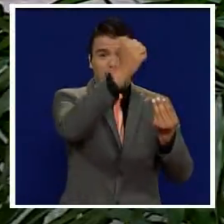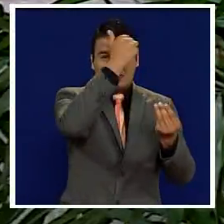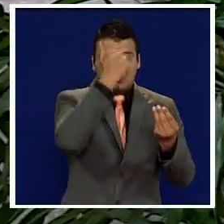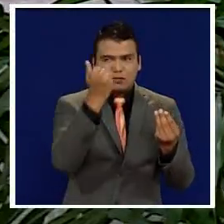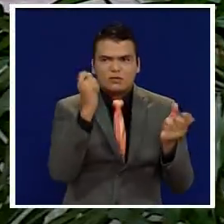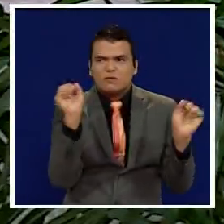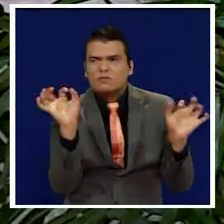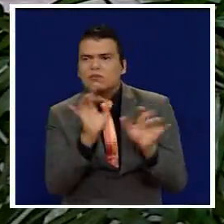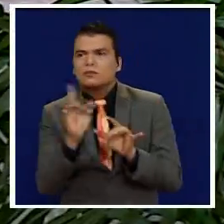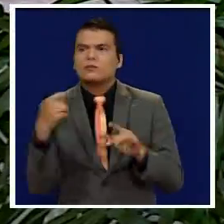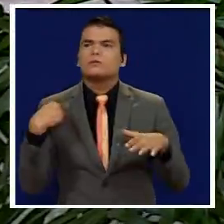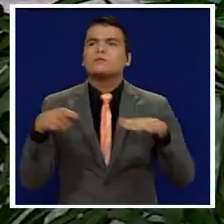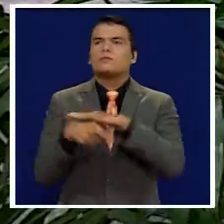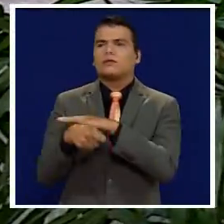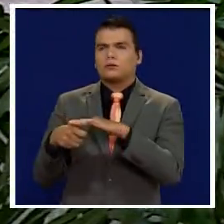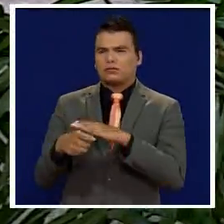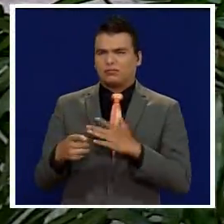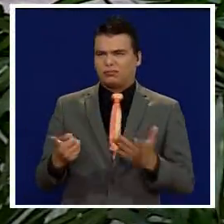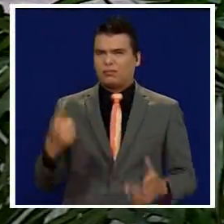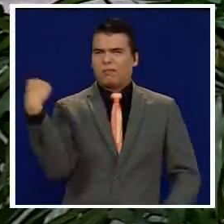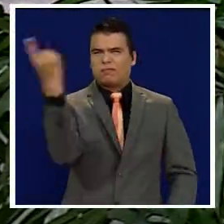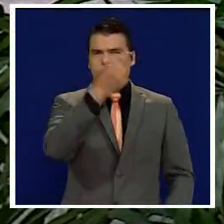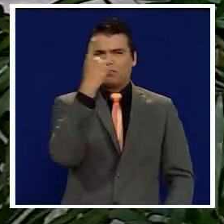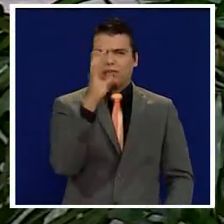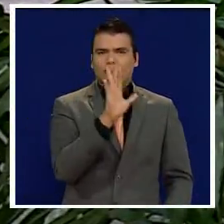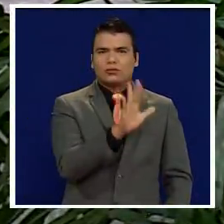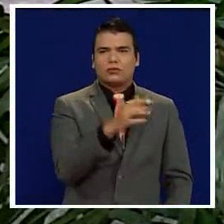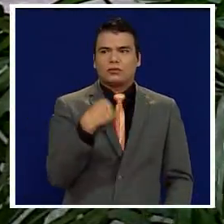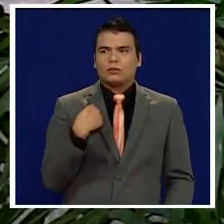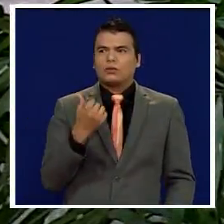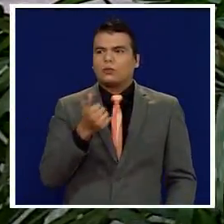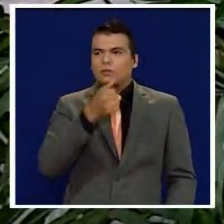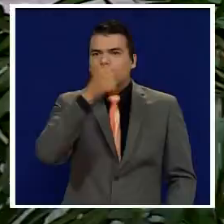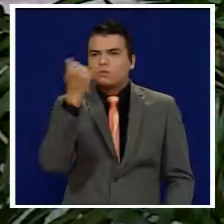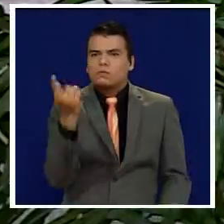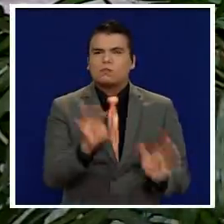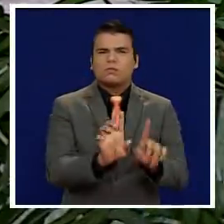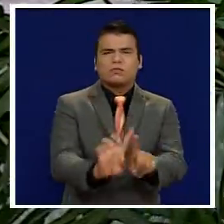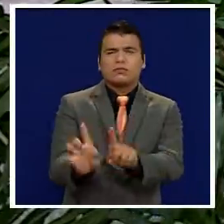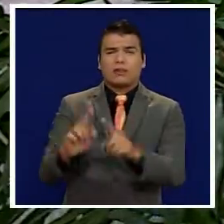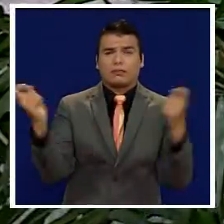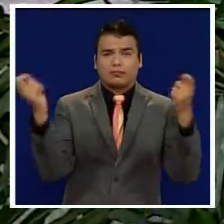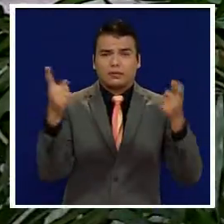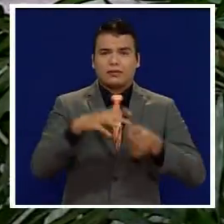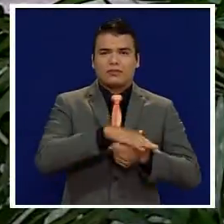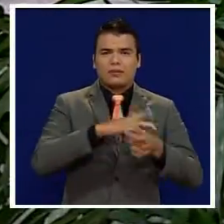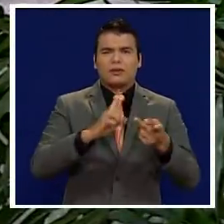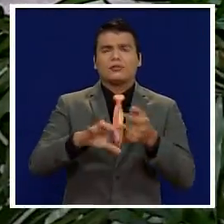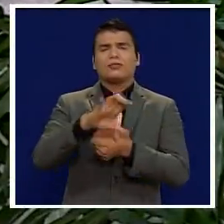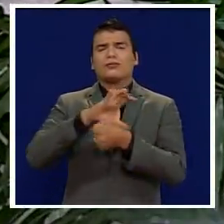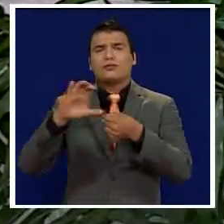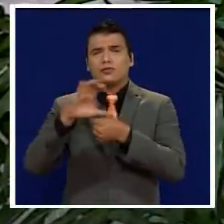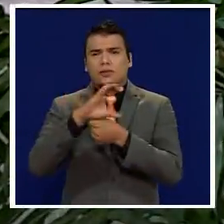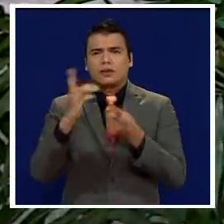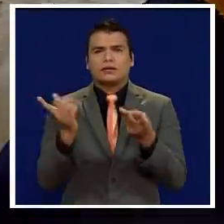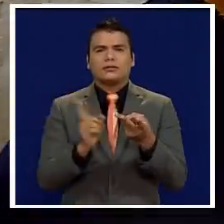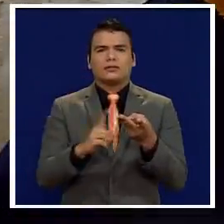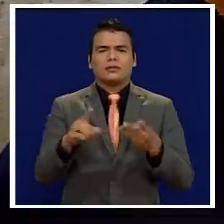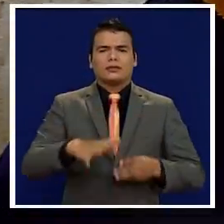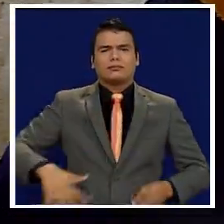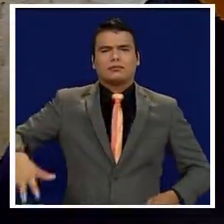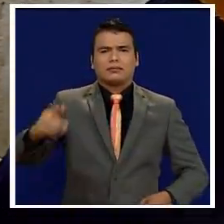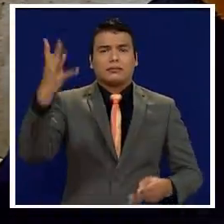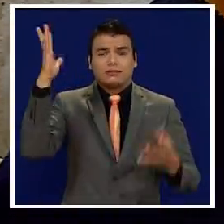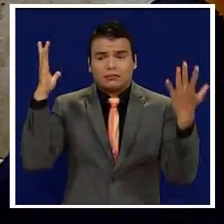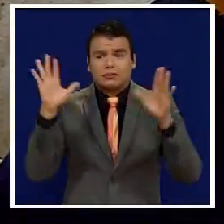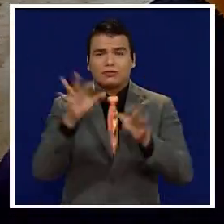sociedad mafiosa que se teje con plazas de vicio en los barrios, en las ciudades, en los campos.